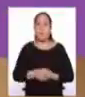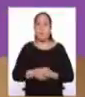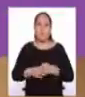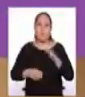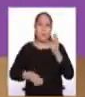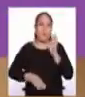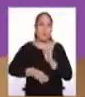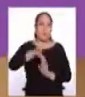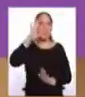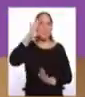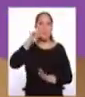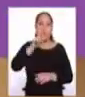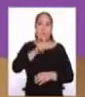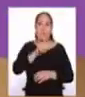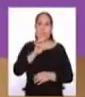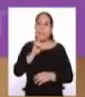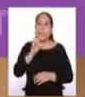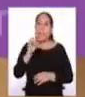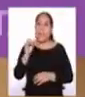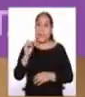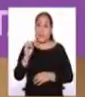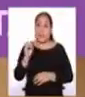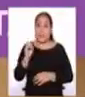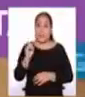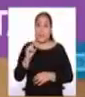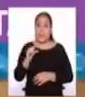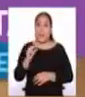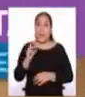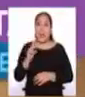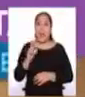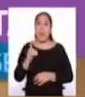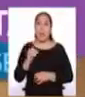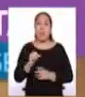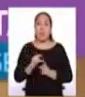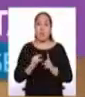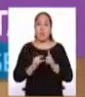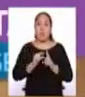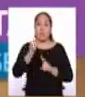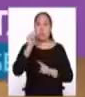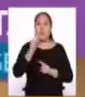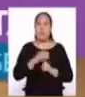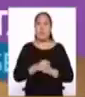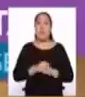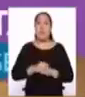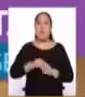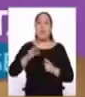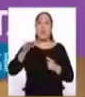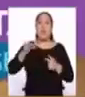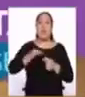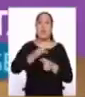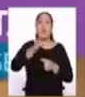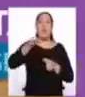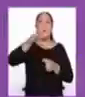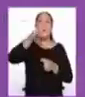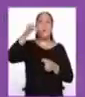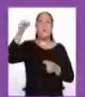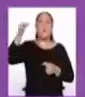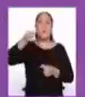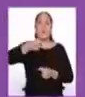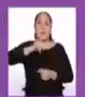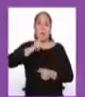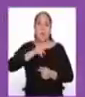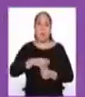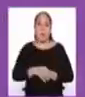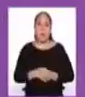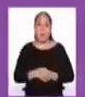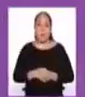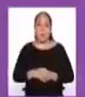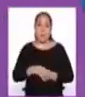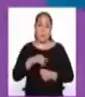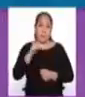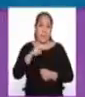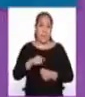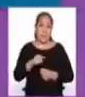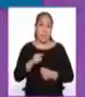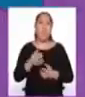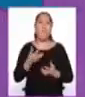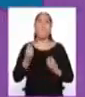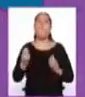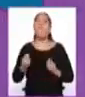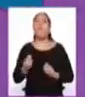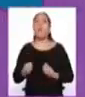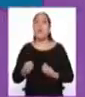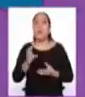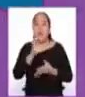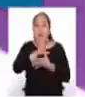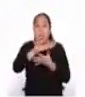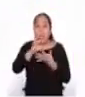más de 100 grados Celsius para presentarse en estado gaseoso, como vapor de agua. Y esto se debe a sus